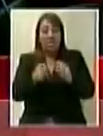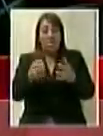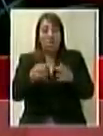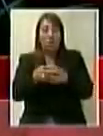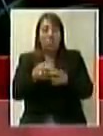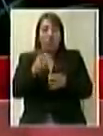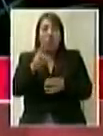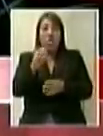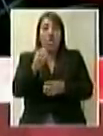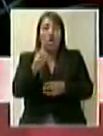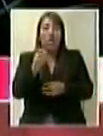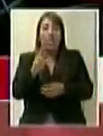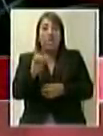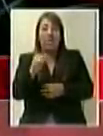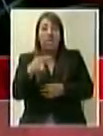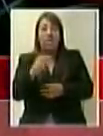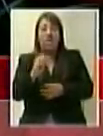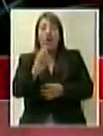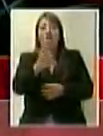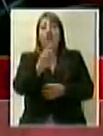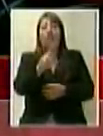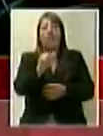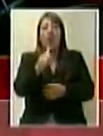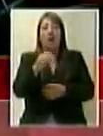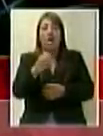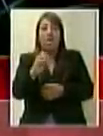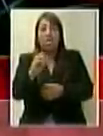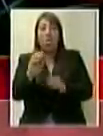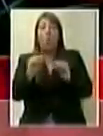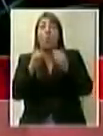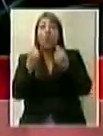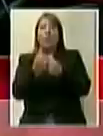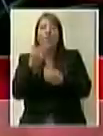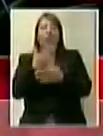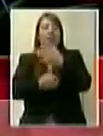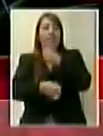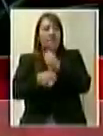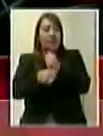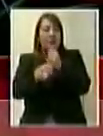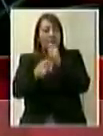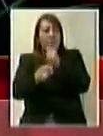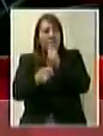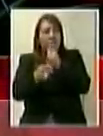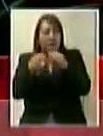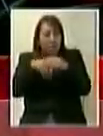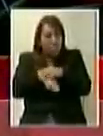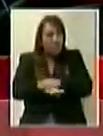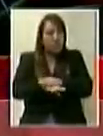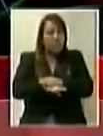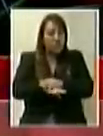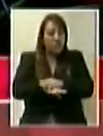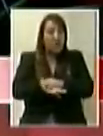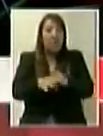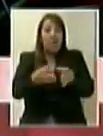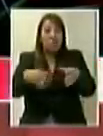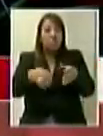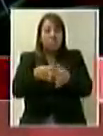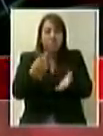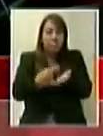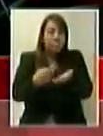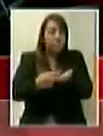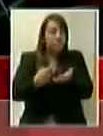comando Rodrigo Franco, un grupo que trabajaba en la clandestinidad y en la oscuridad,